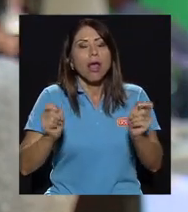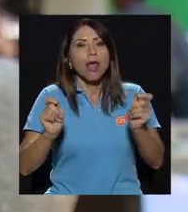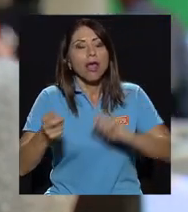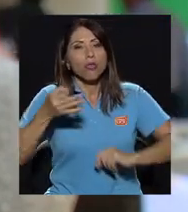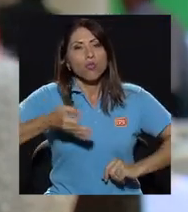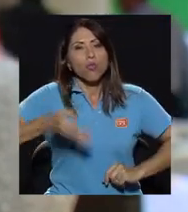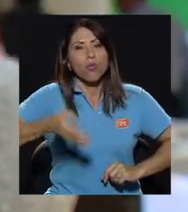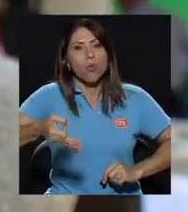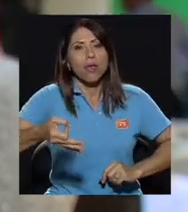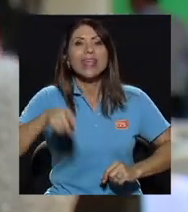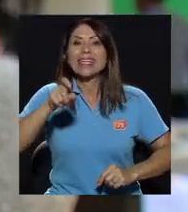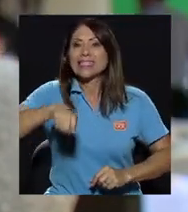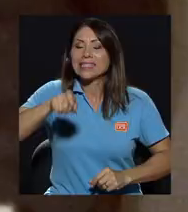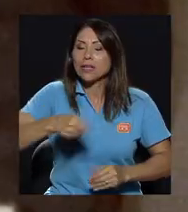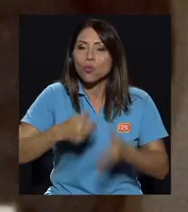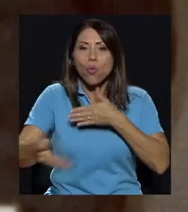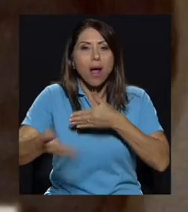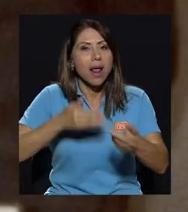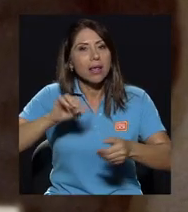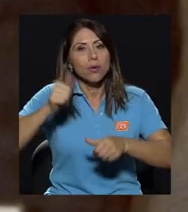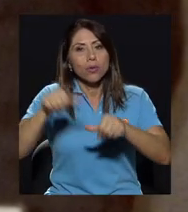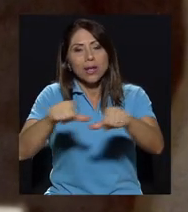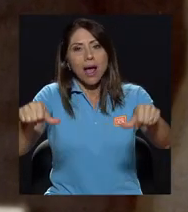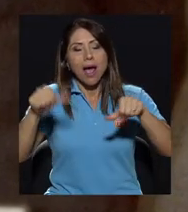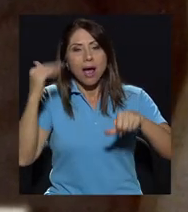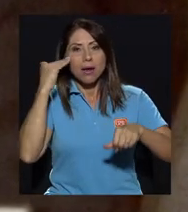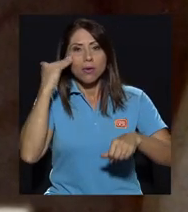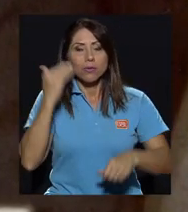porque es necesaria en cualquier otra área del conocimiento.